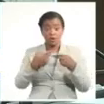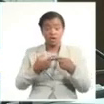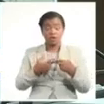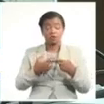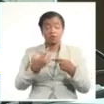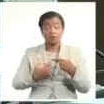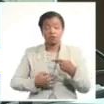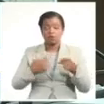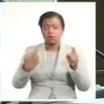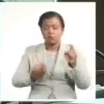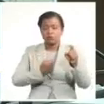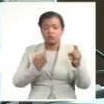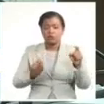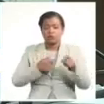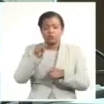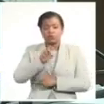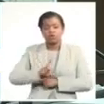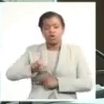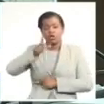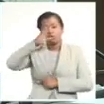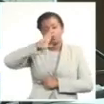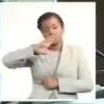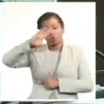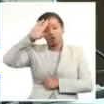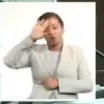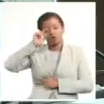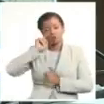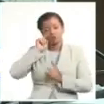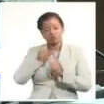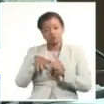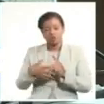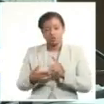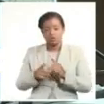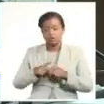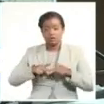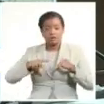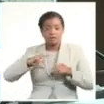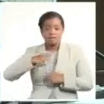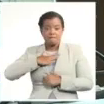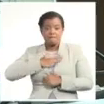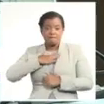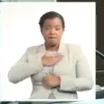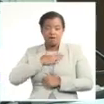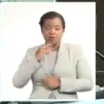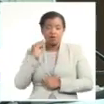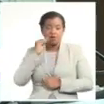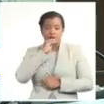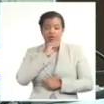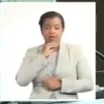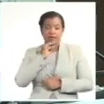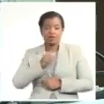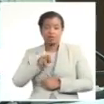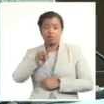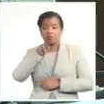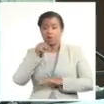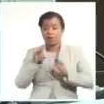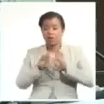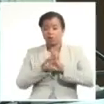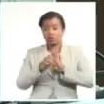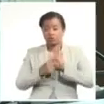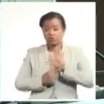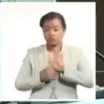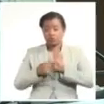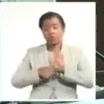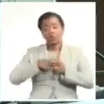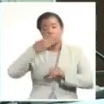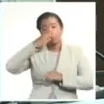batalla del socialismo cubano por una mayor plenitud y modernidad, definido en la nueva constitución que los